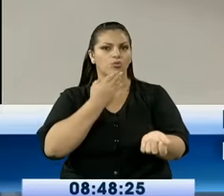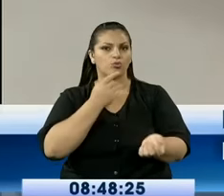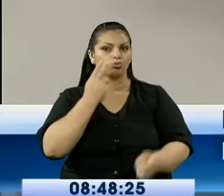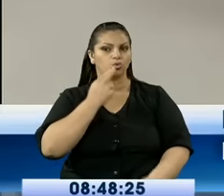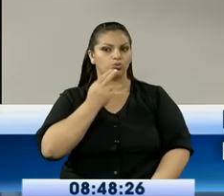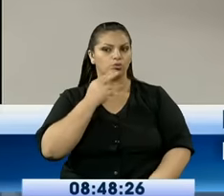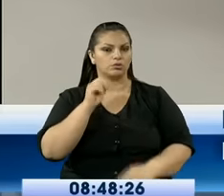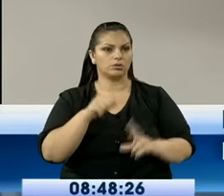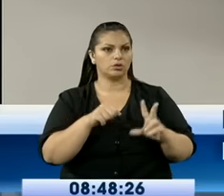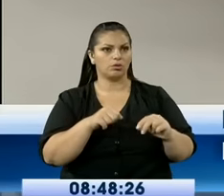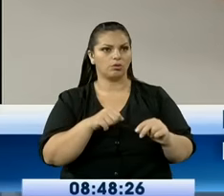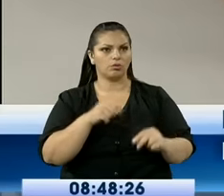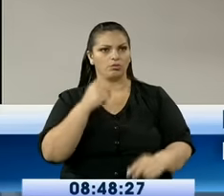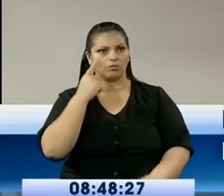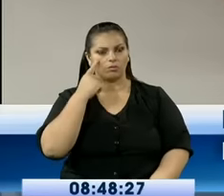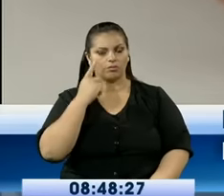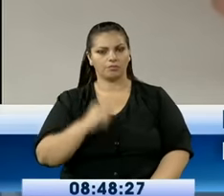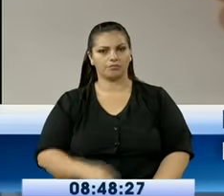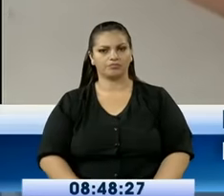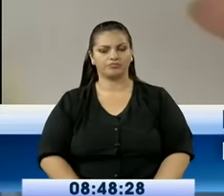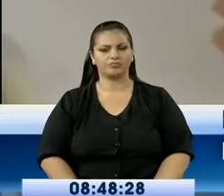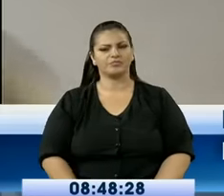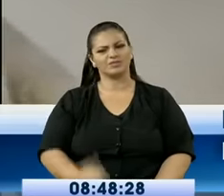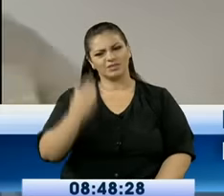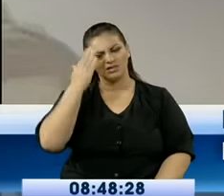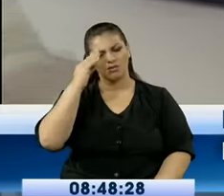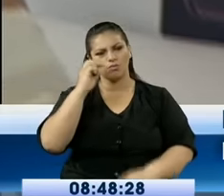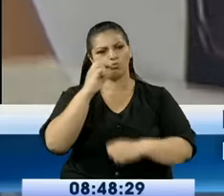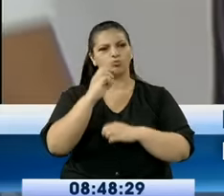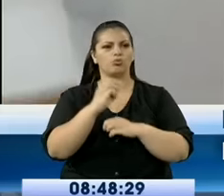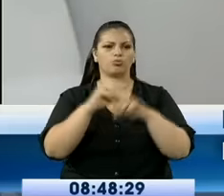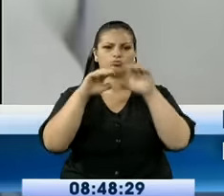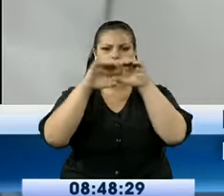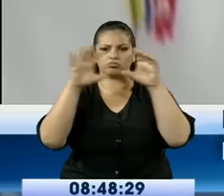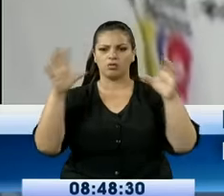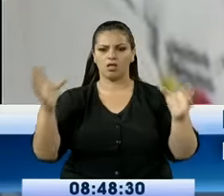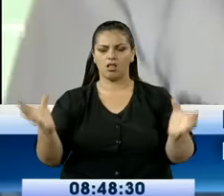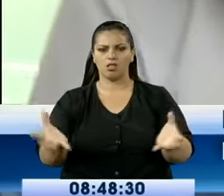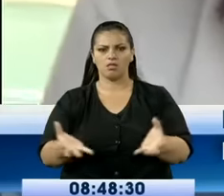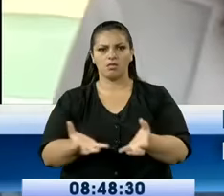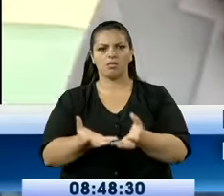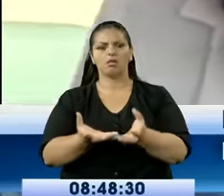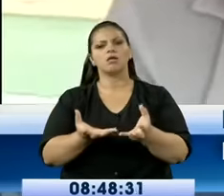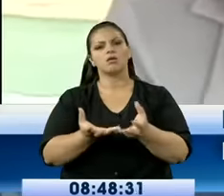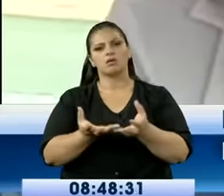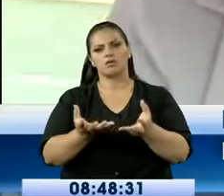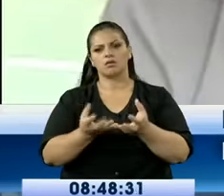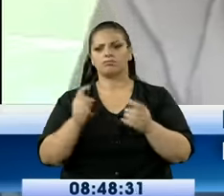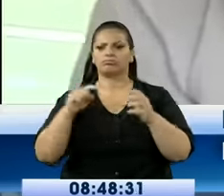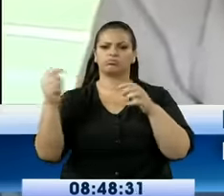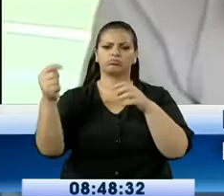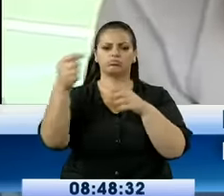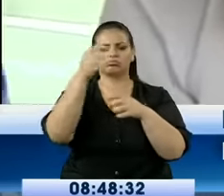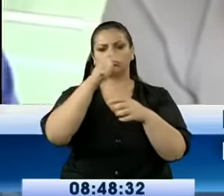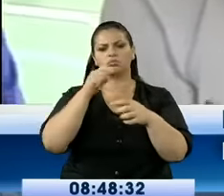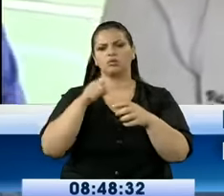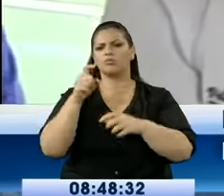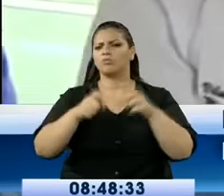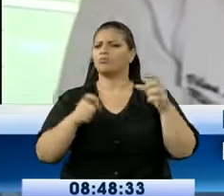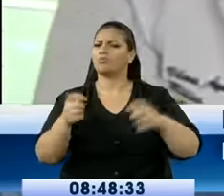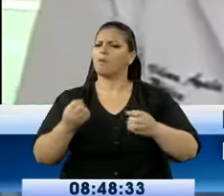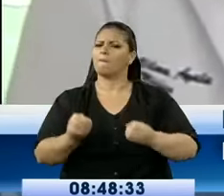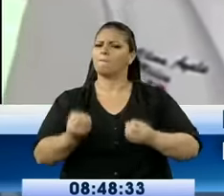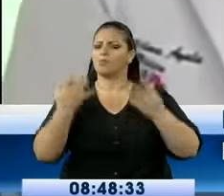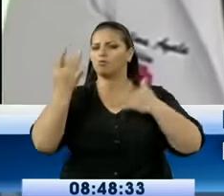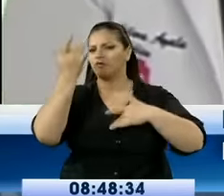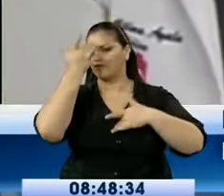diabetes es una enfermedad pues, que mata a millones de personas en el mundo. Entonces tratamos de evitar eso, tratamos de prevenir las complicaciones de la diabetes,